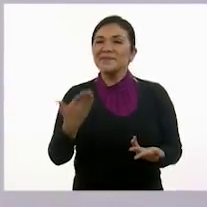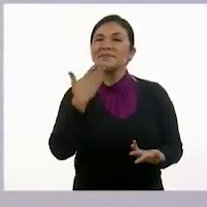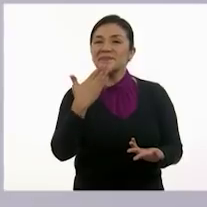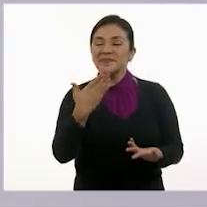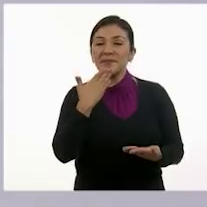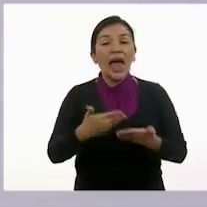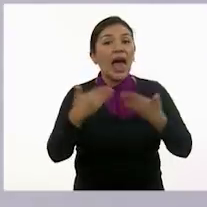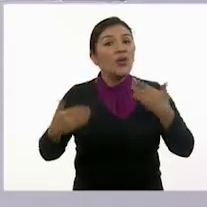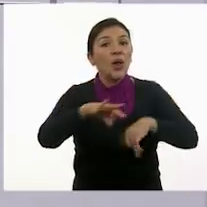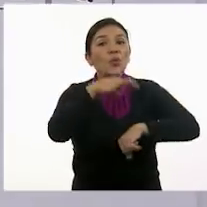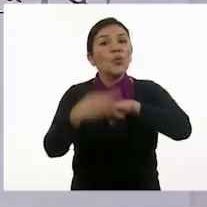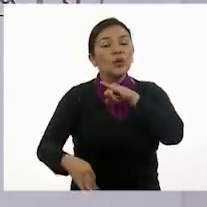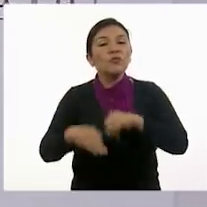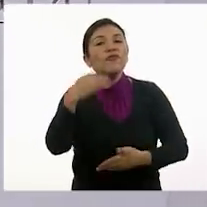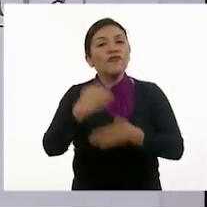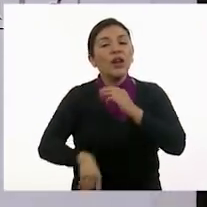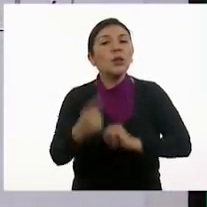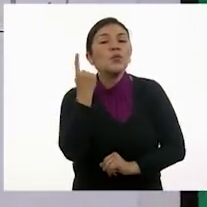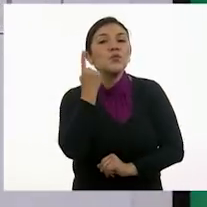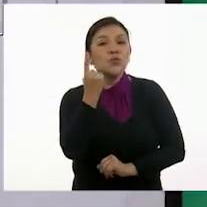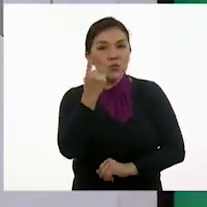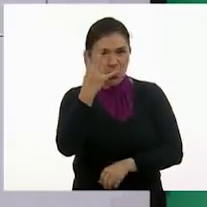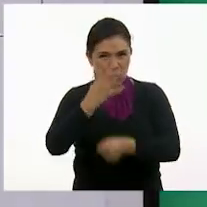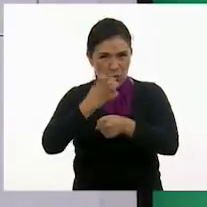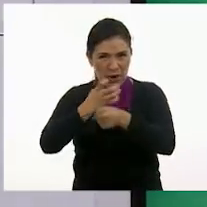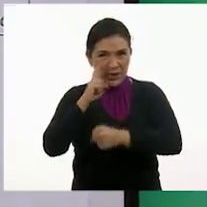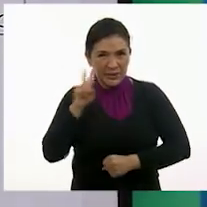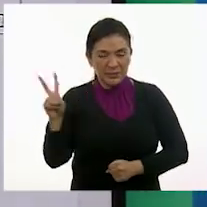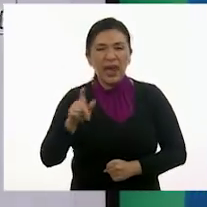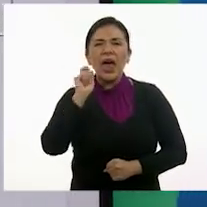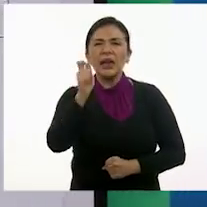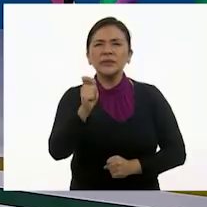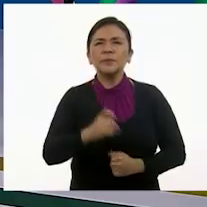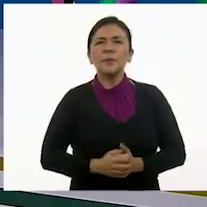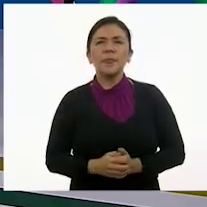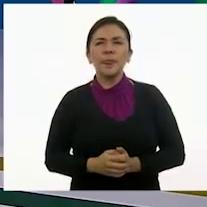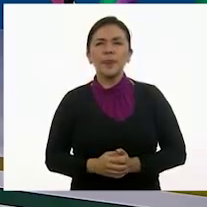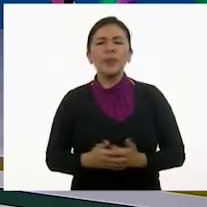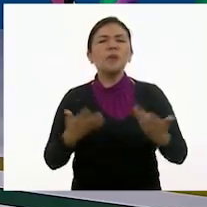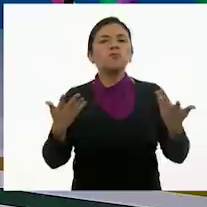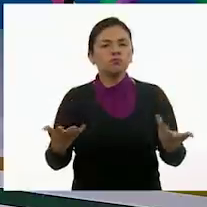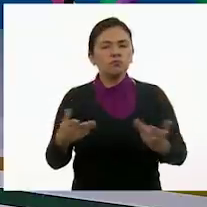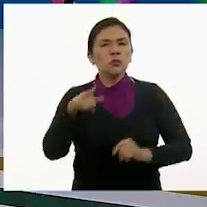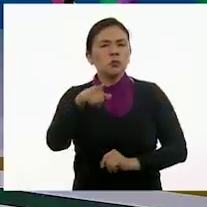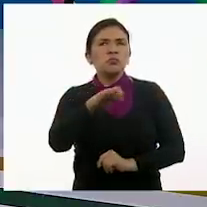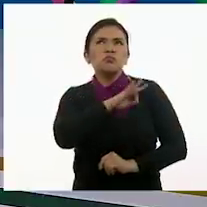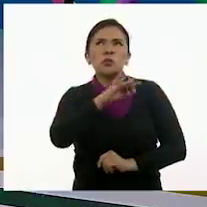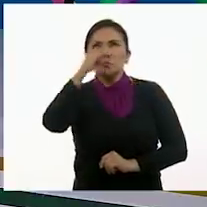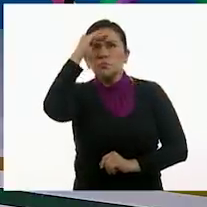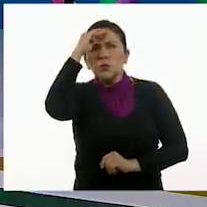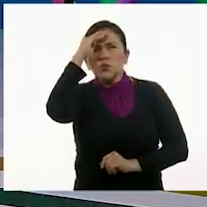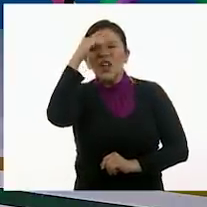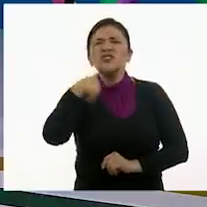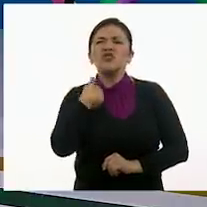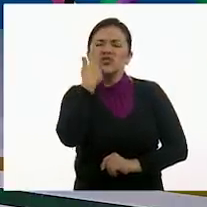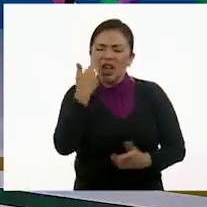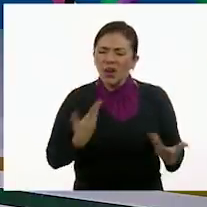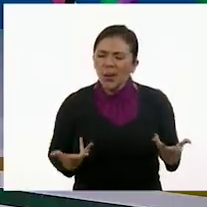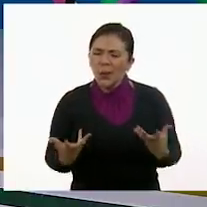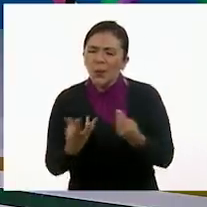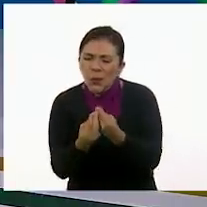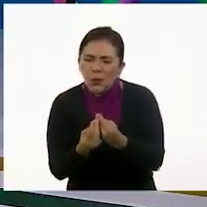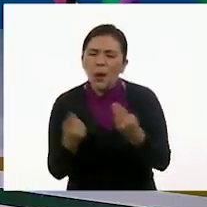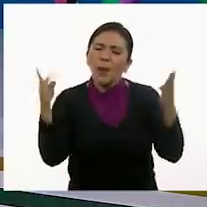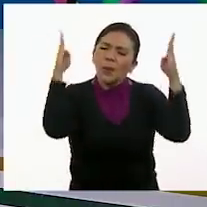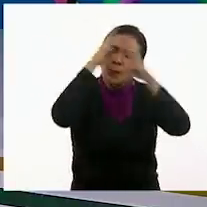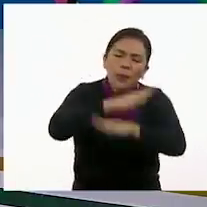Perfecto. Y ahora sí, nada más nos falta una. Una falta. Que, pues, podemos decir con quién pasar nuestro tiempo